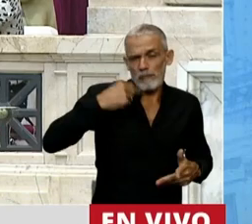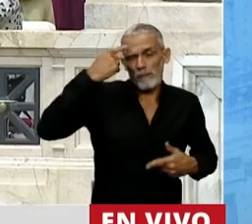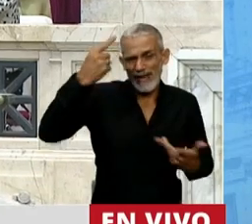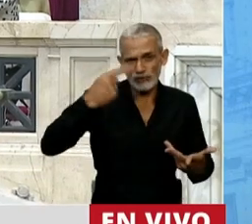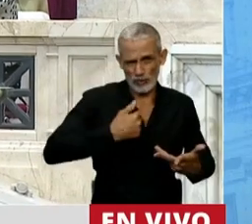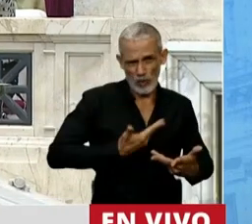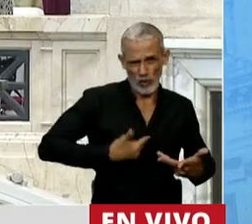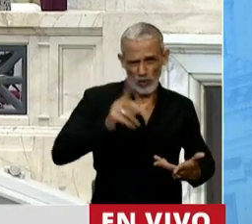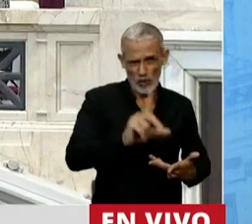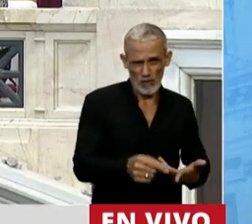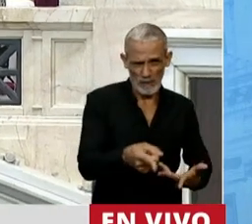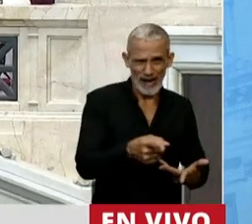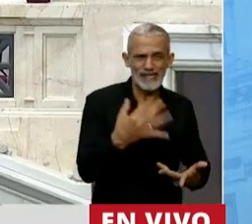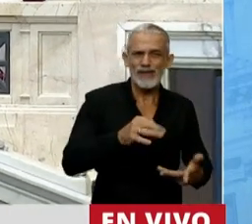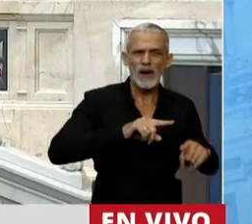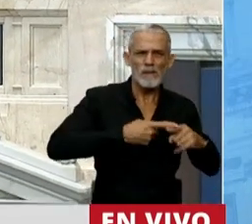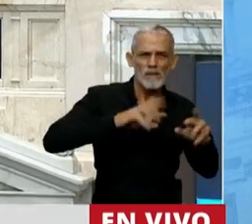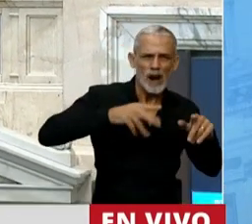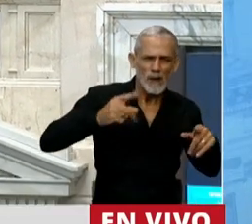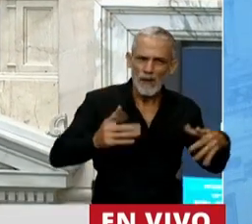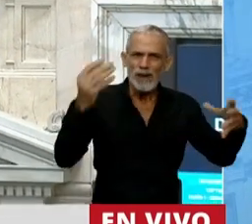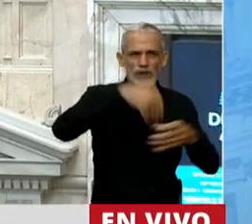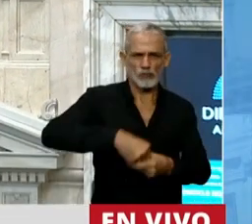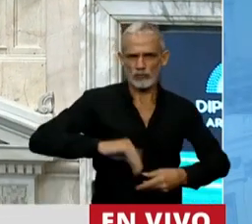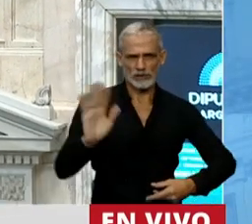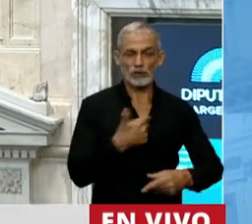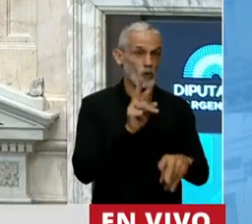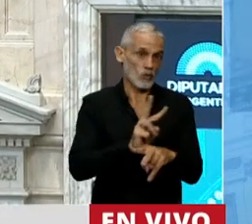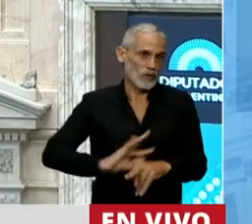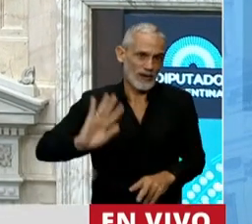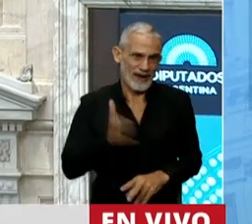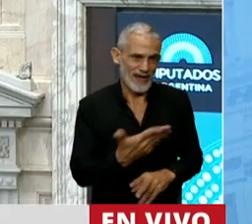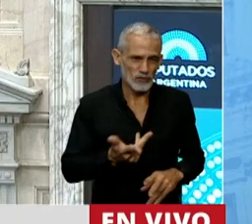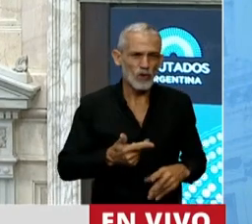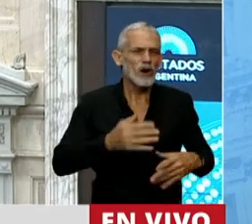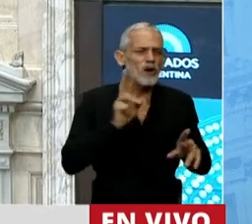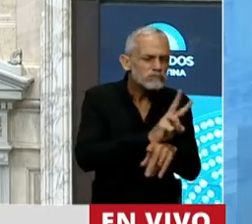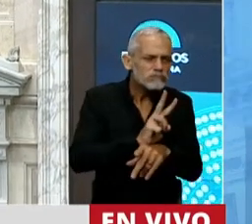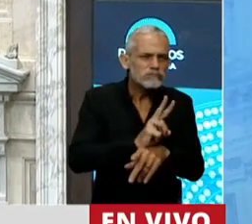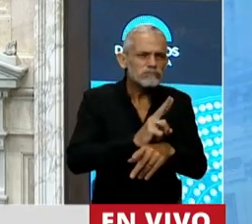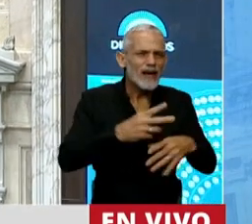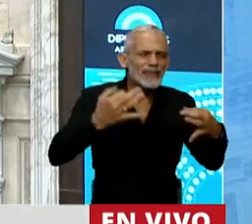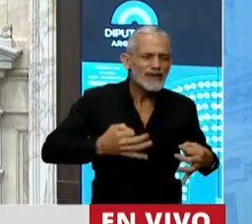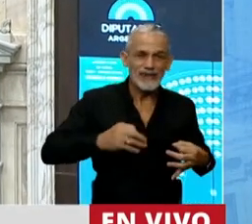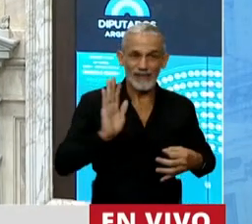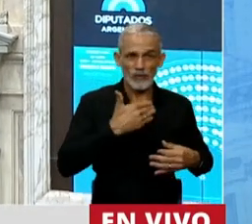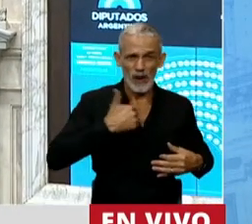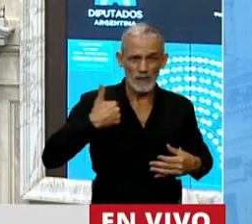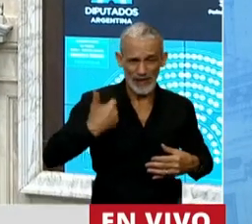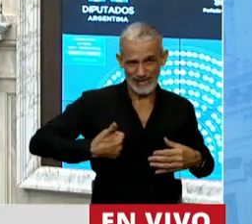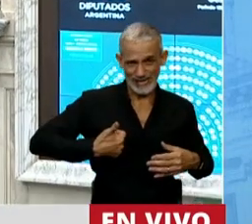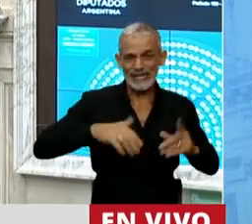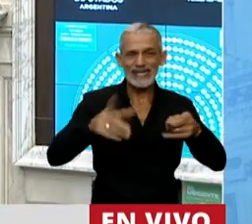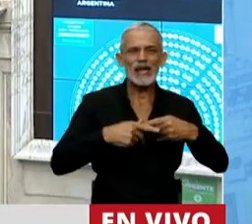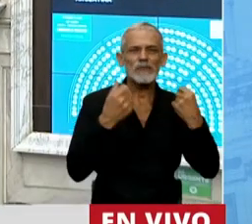busquemos desarrollar políticas cada vez más inclusivas y protectoras, que resguarden la dignidad de todas las madres argentinas y que a